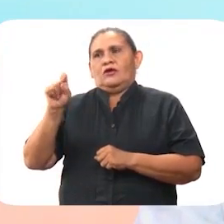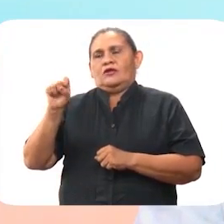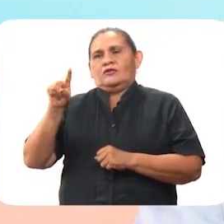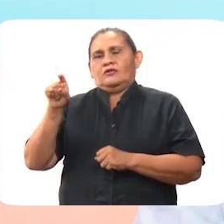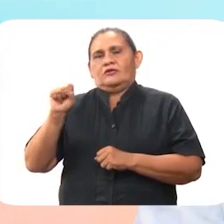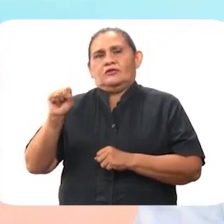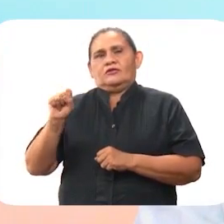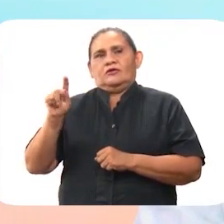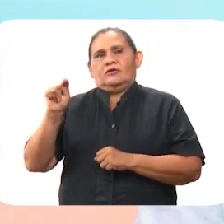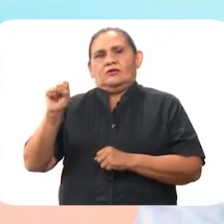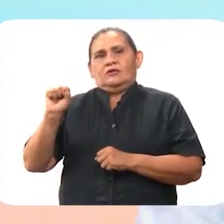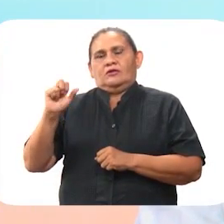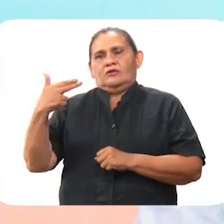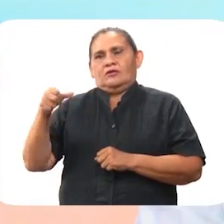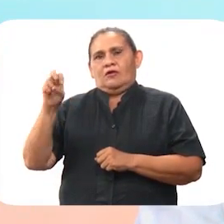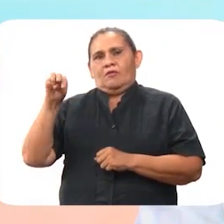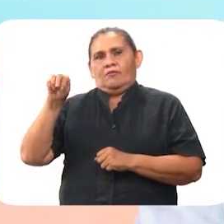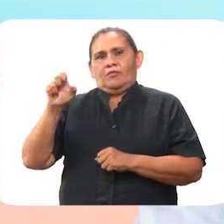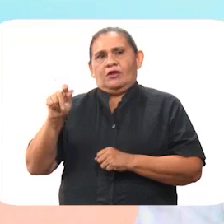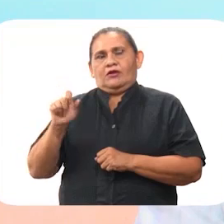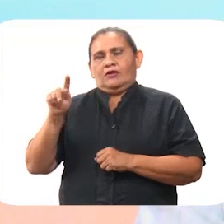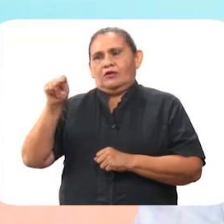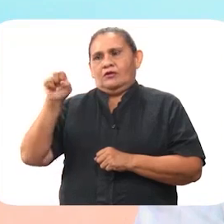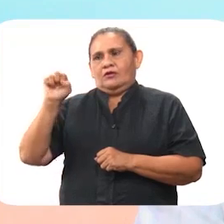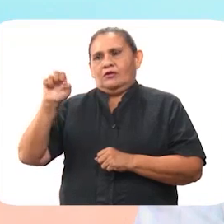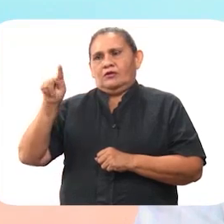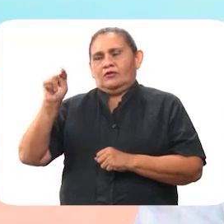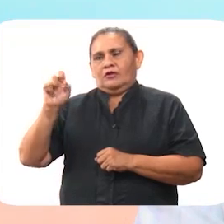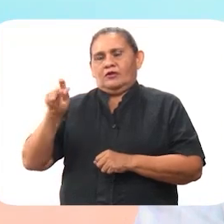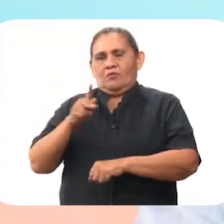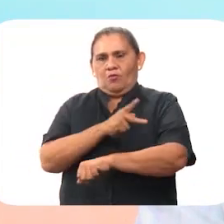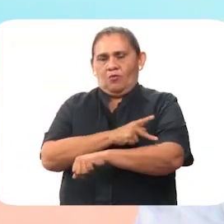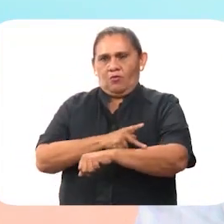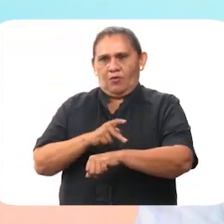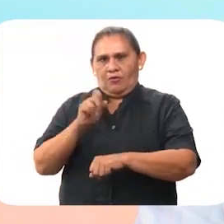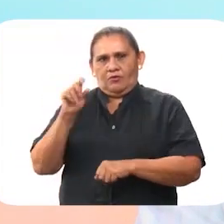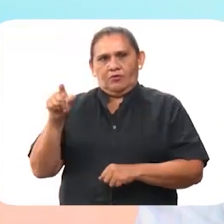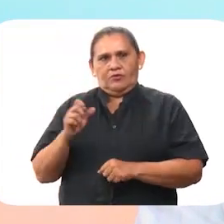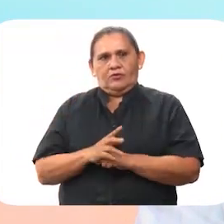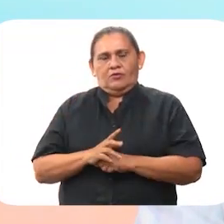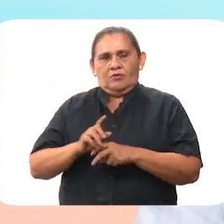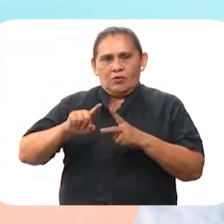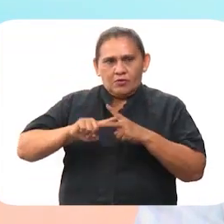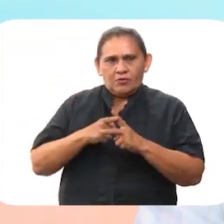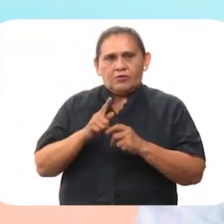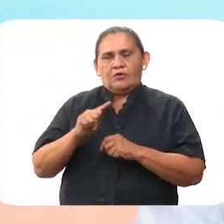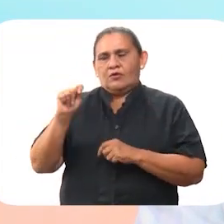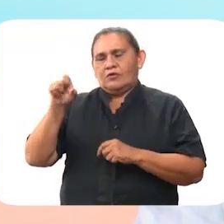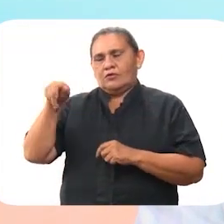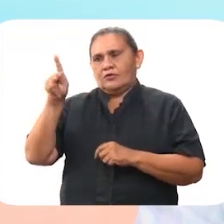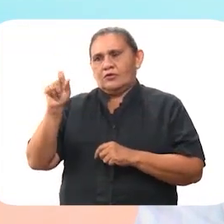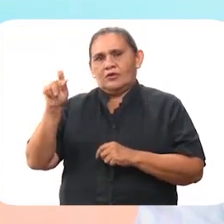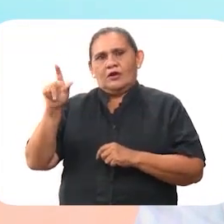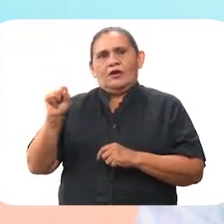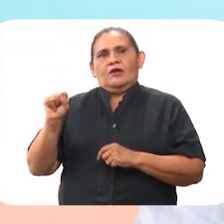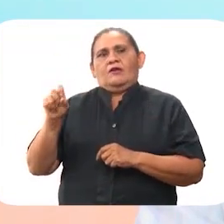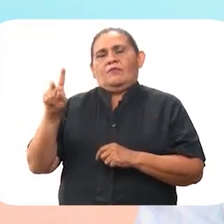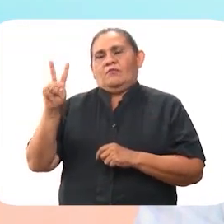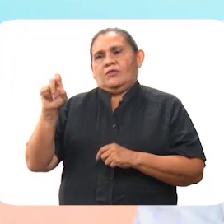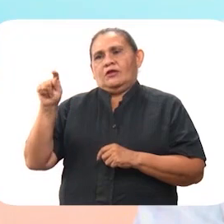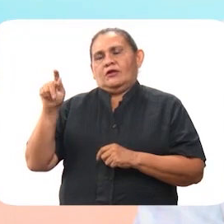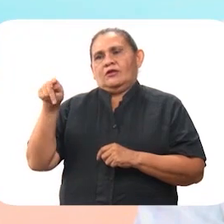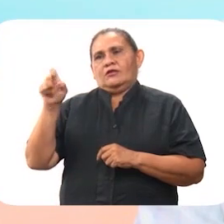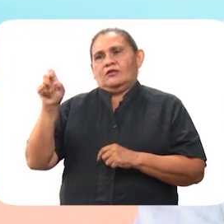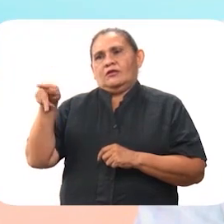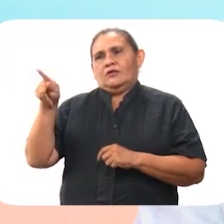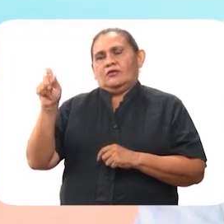teya. Caliquile, vejla jueves 26 sabu capel y le va con atimac y en 40 ta 49 haptio tu cajilo